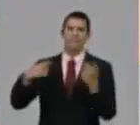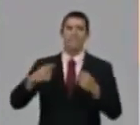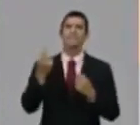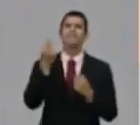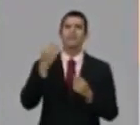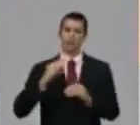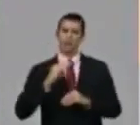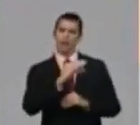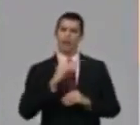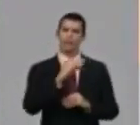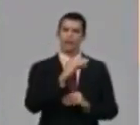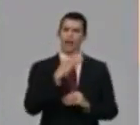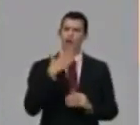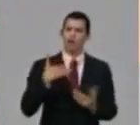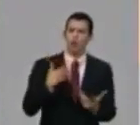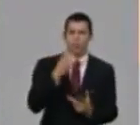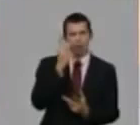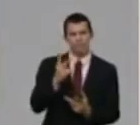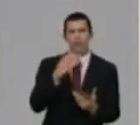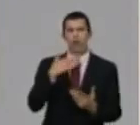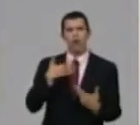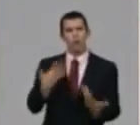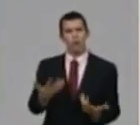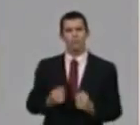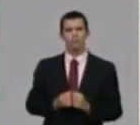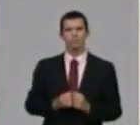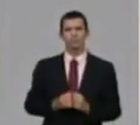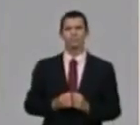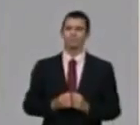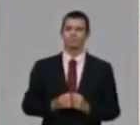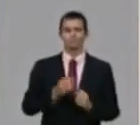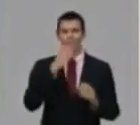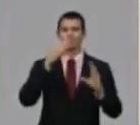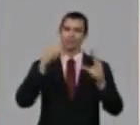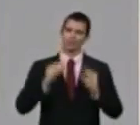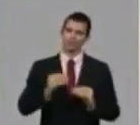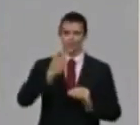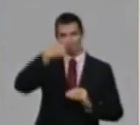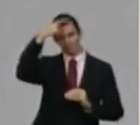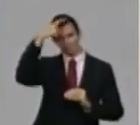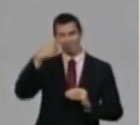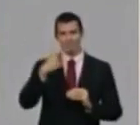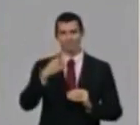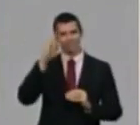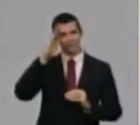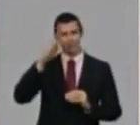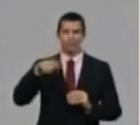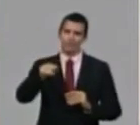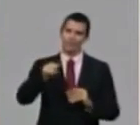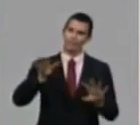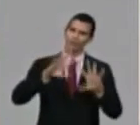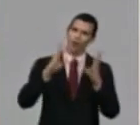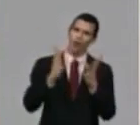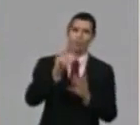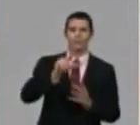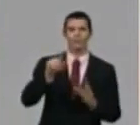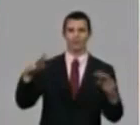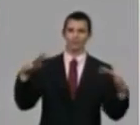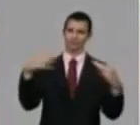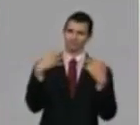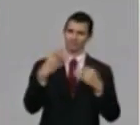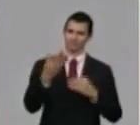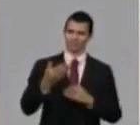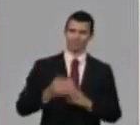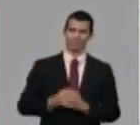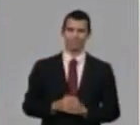hacer para enfrentar una pandemia como esta. Sí, buenas noches, Randy. Saludos a ti y a todos los que nos acompañan en este espacio de la Mesa Redonda.